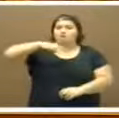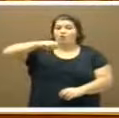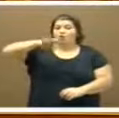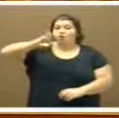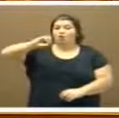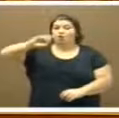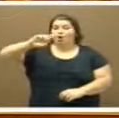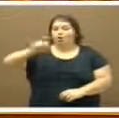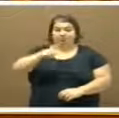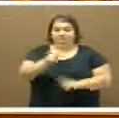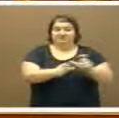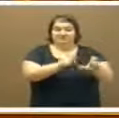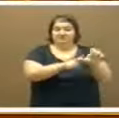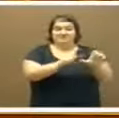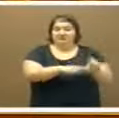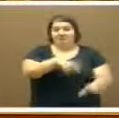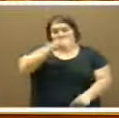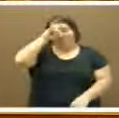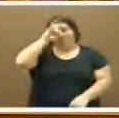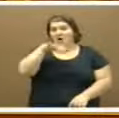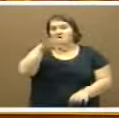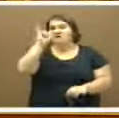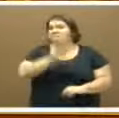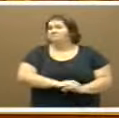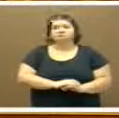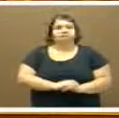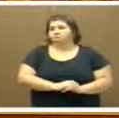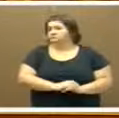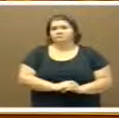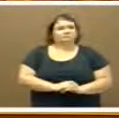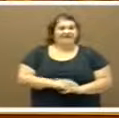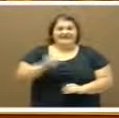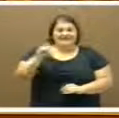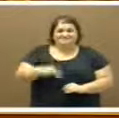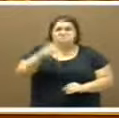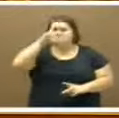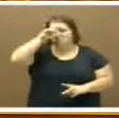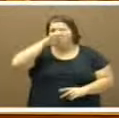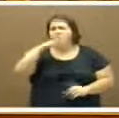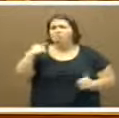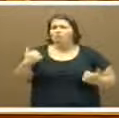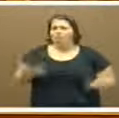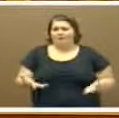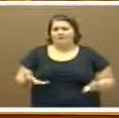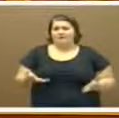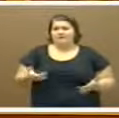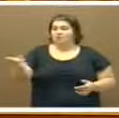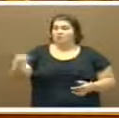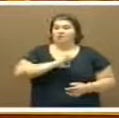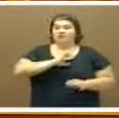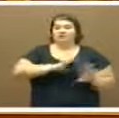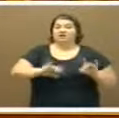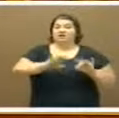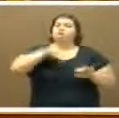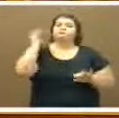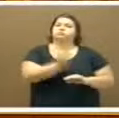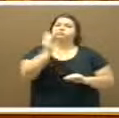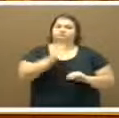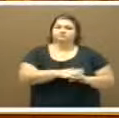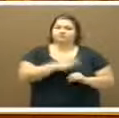los extremeños le preocupa poco. Le preocupa poco. La simetría que aquí preocupa es la que están provocando ustedes en nuestro territorio,